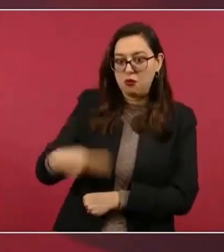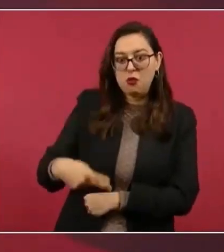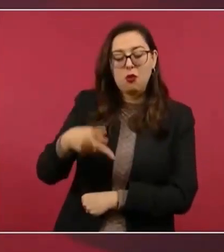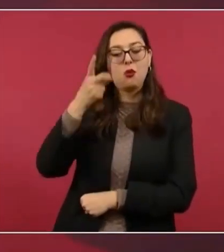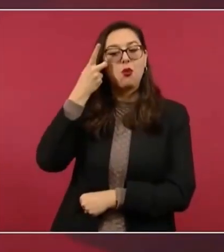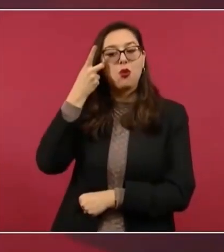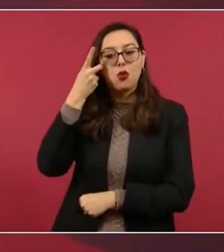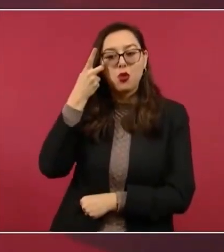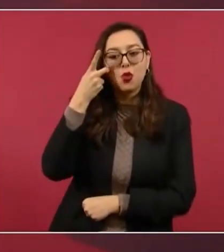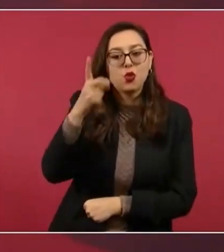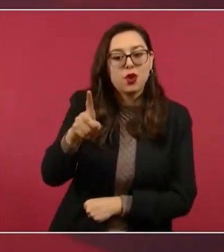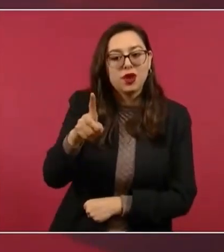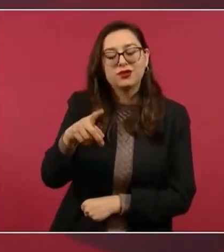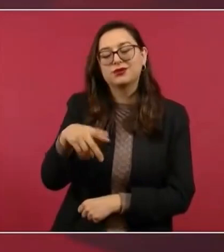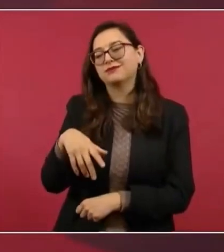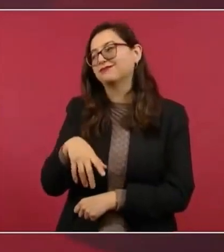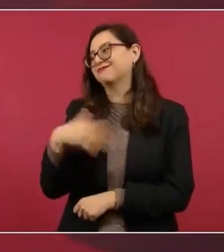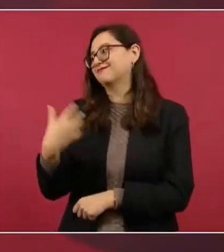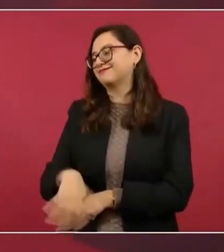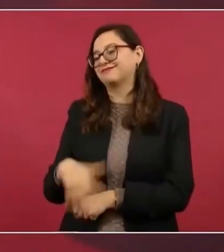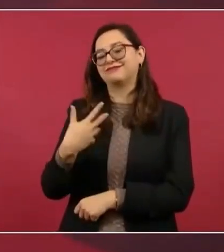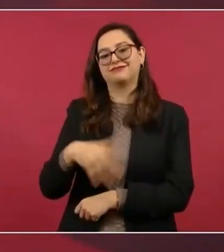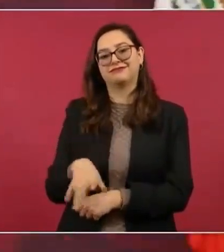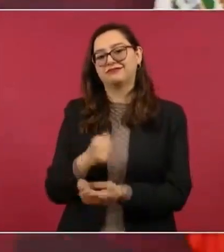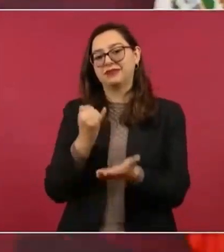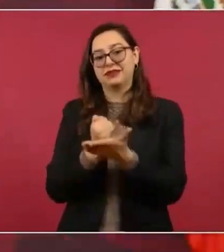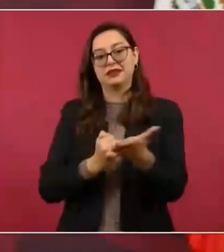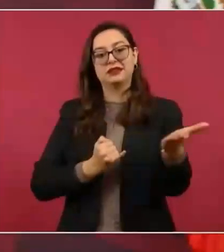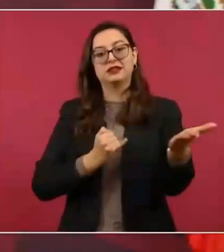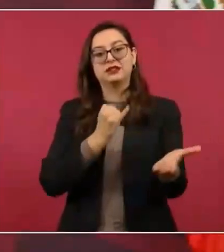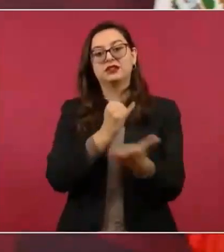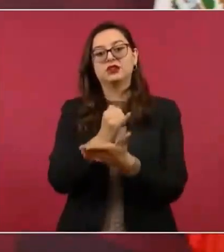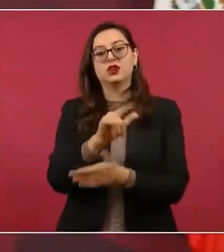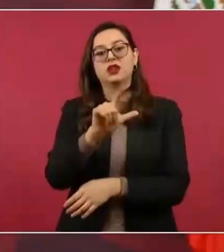esa decisión patriota del general Lázaro Cárdenas.